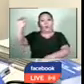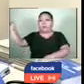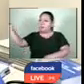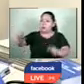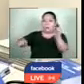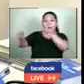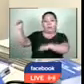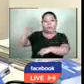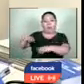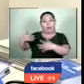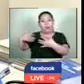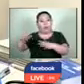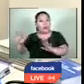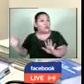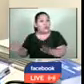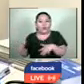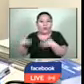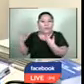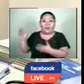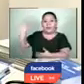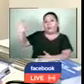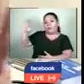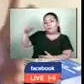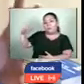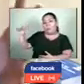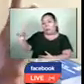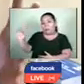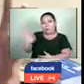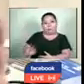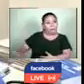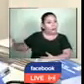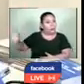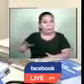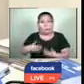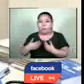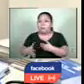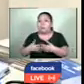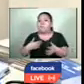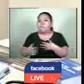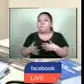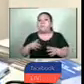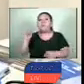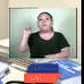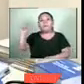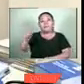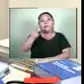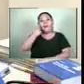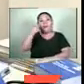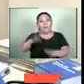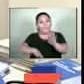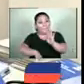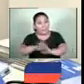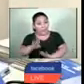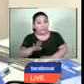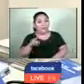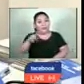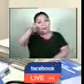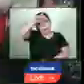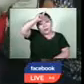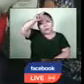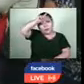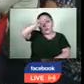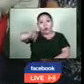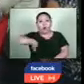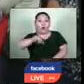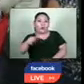donde el control de la tuberculosis no era el mejor en las últimas décadas, se está viendo más tuberculosis, sobre todo de